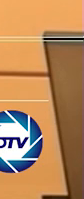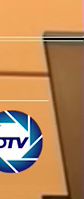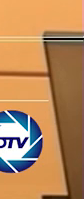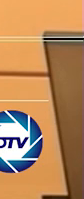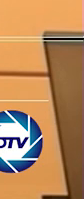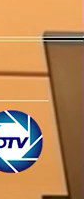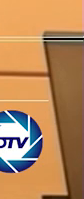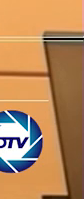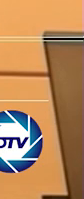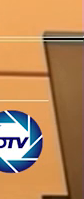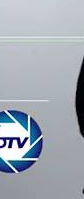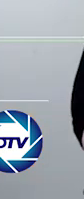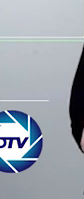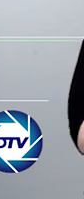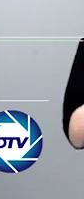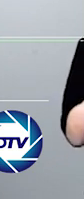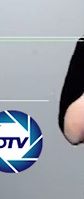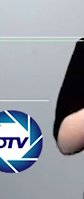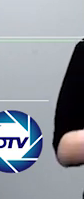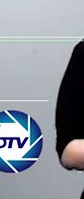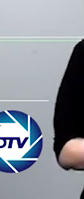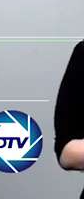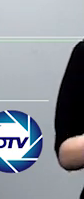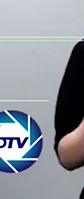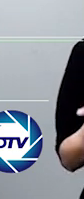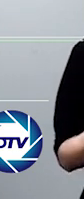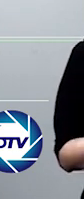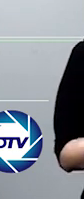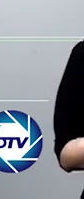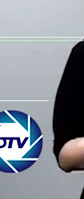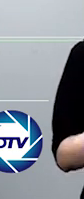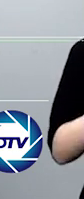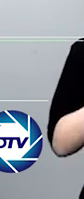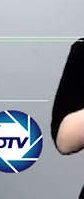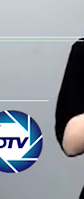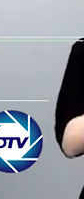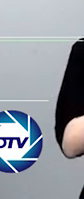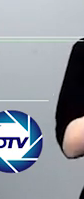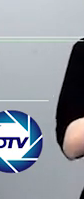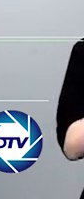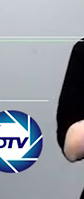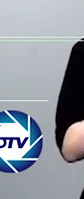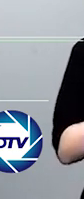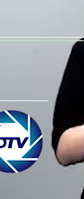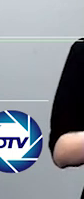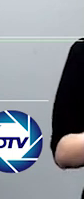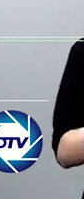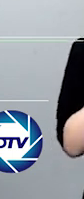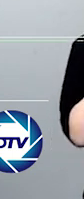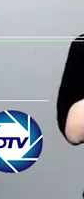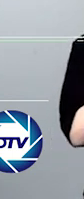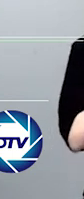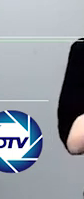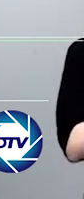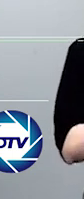Consecuencia de ello, el juzgado lo que ha dicho es que, claro, a partir de ahí el resto de los inquilinos del edificio dijeron, ¿para qué voy a pagar yo el alquiler